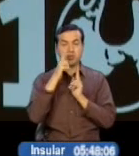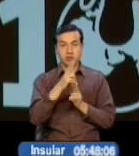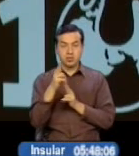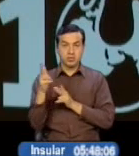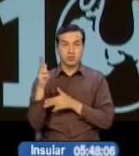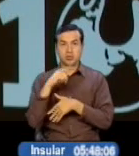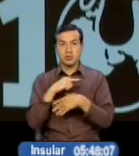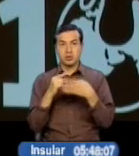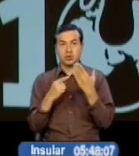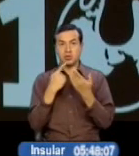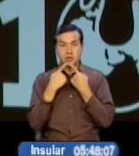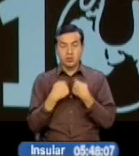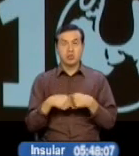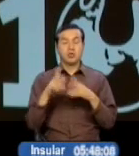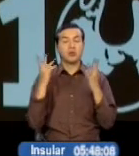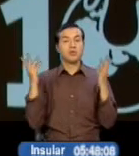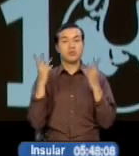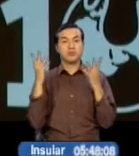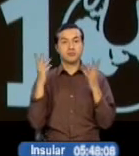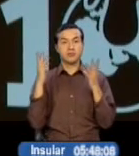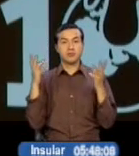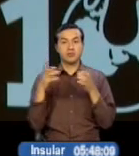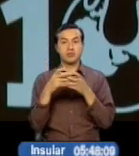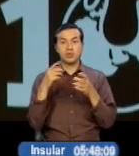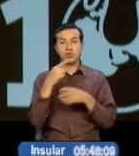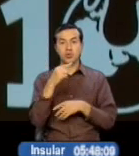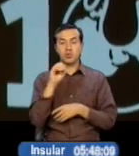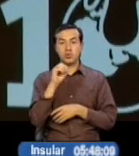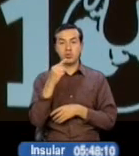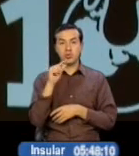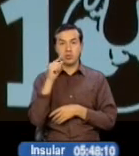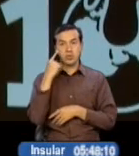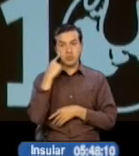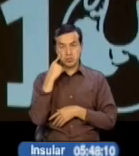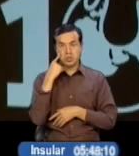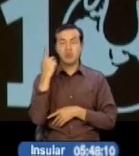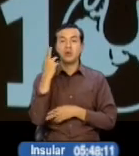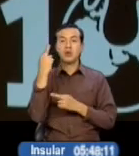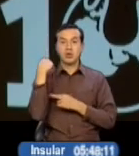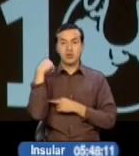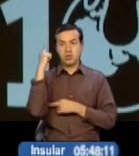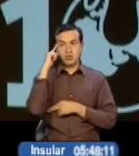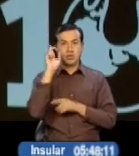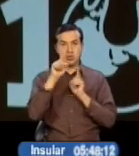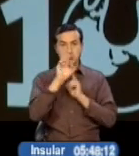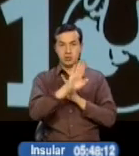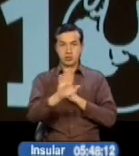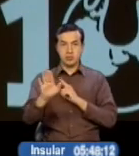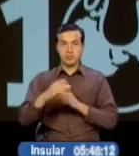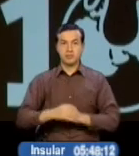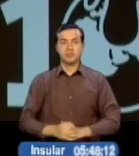armamentísticos, además con el gigante informático Google y el espionaje masivo a cargo de gobiernos.